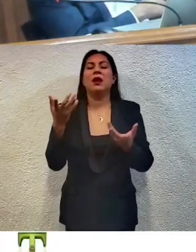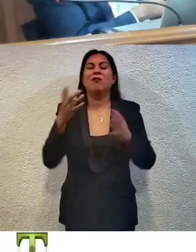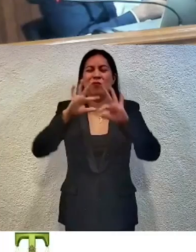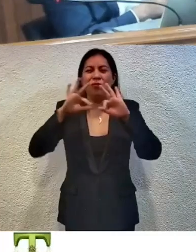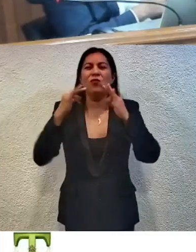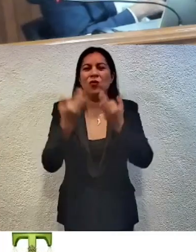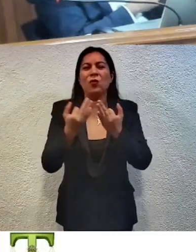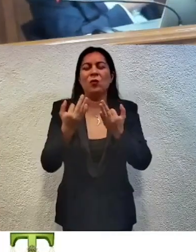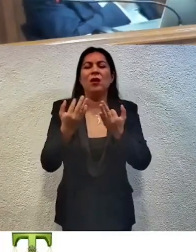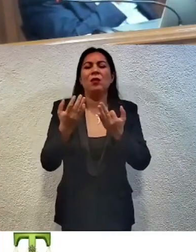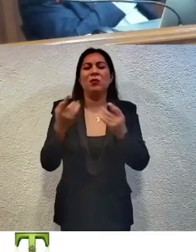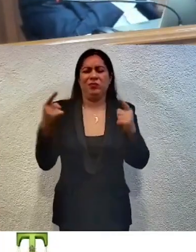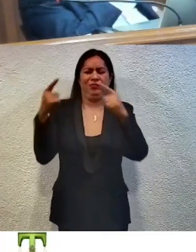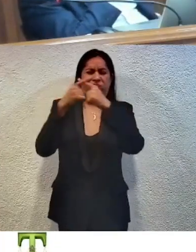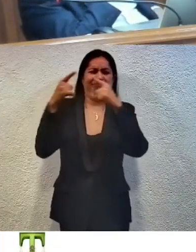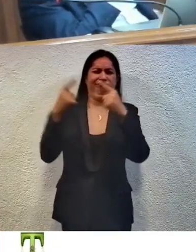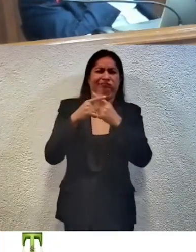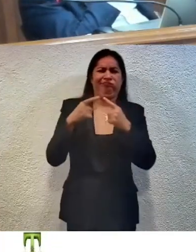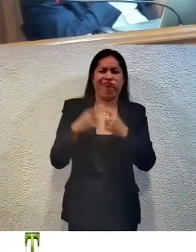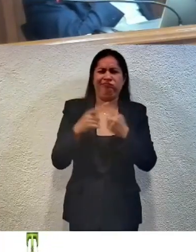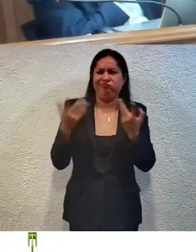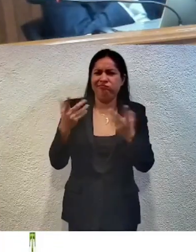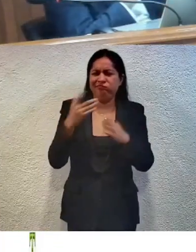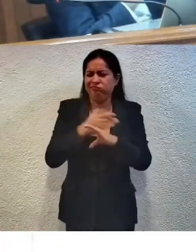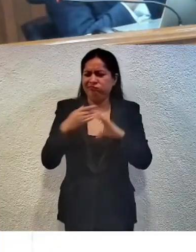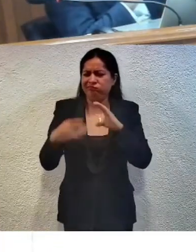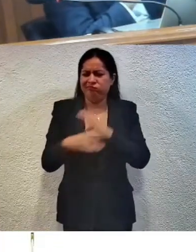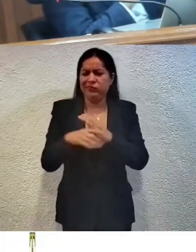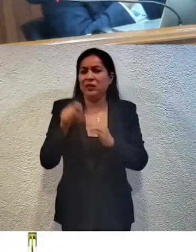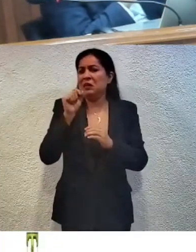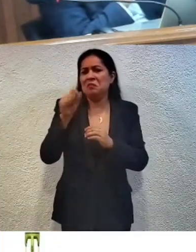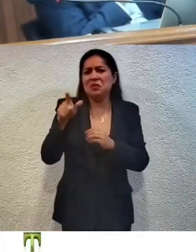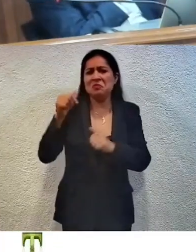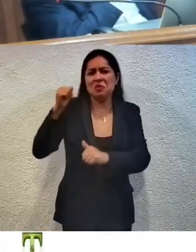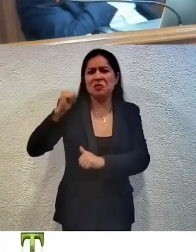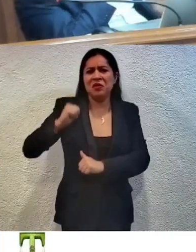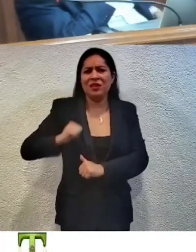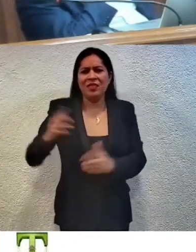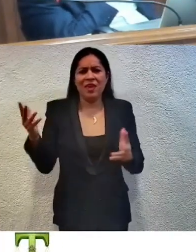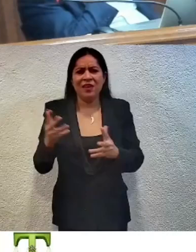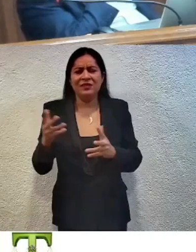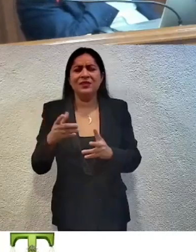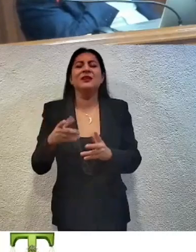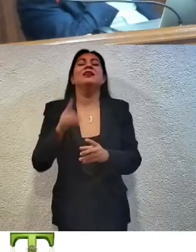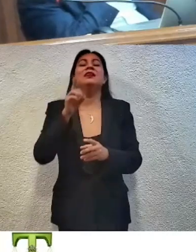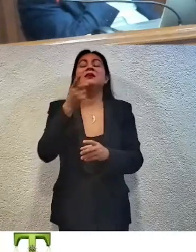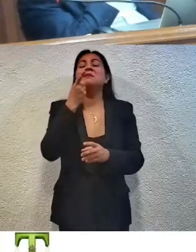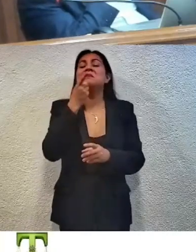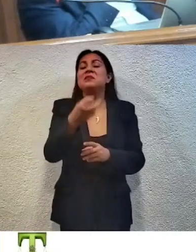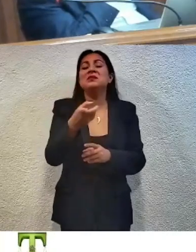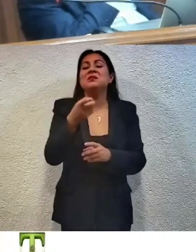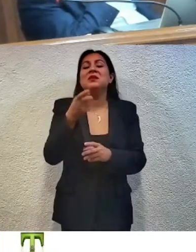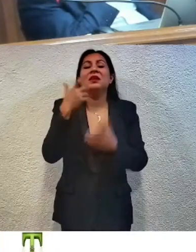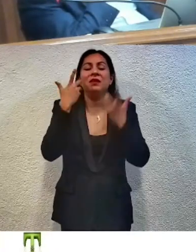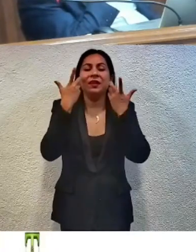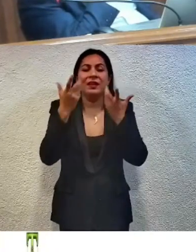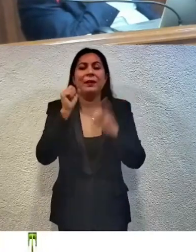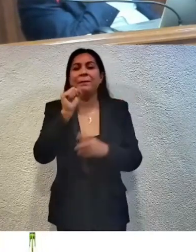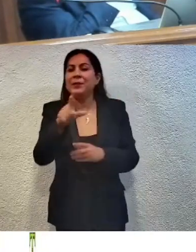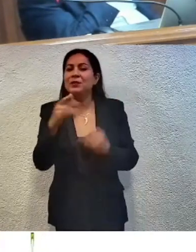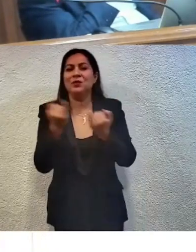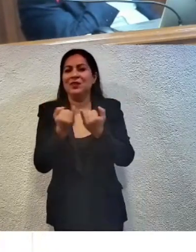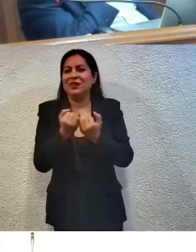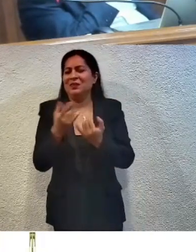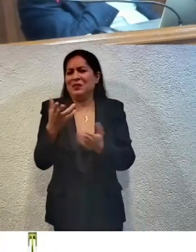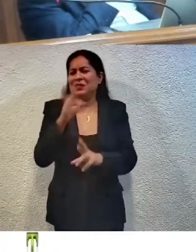por estarse controvirtiendo un acto que deriva de la misma autoridad y se aduce además una misma pretensión, lo que hace conveniente